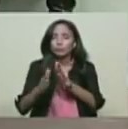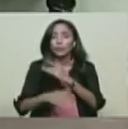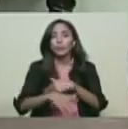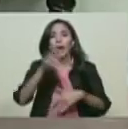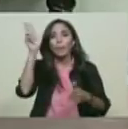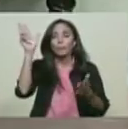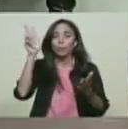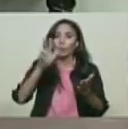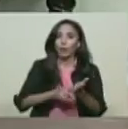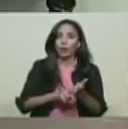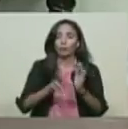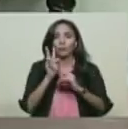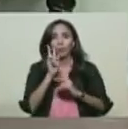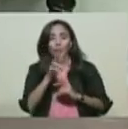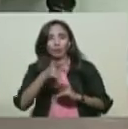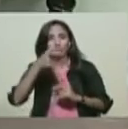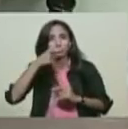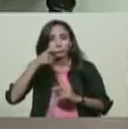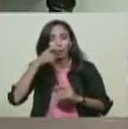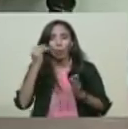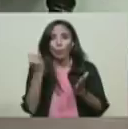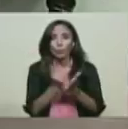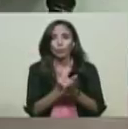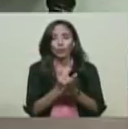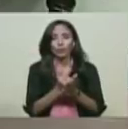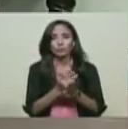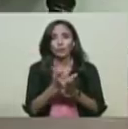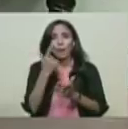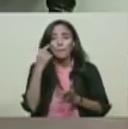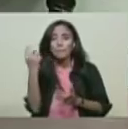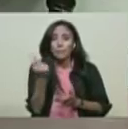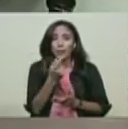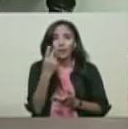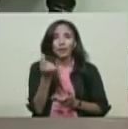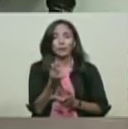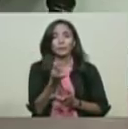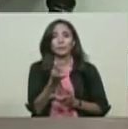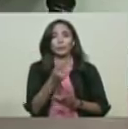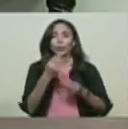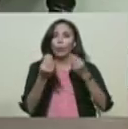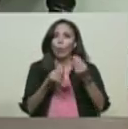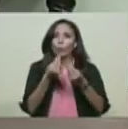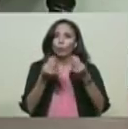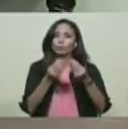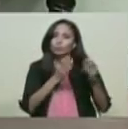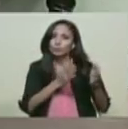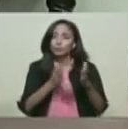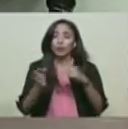cumplible, verificable, para que se restablezca